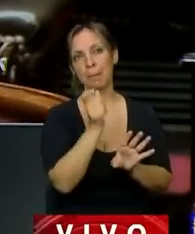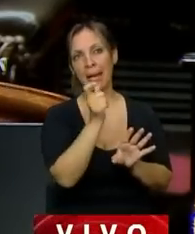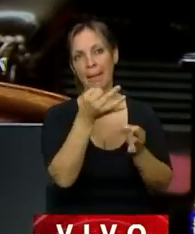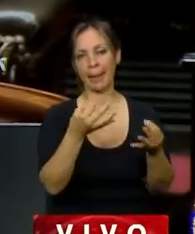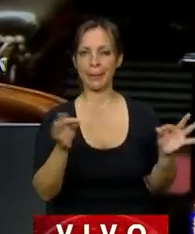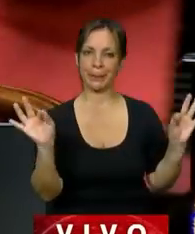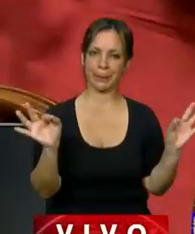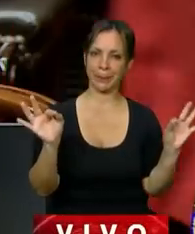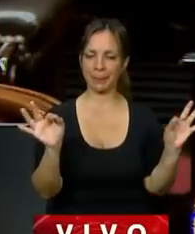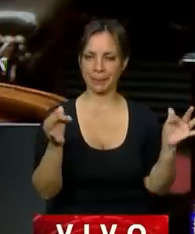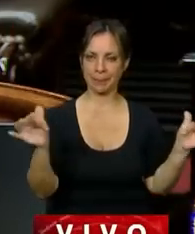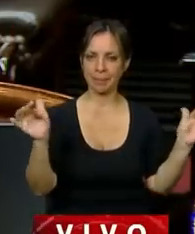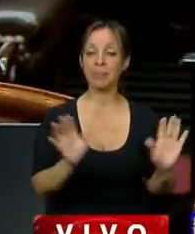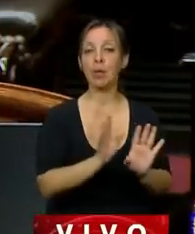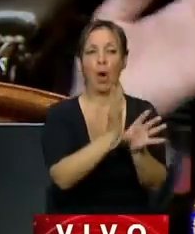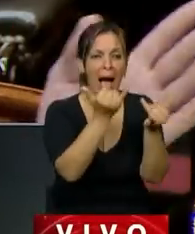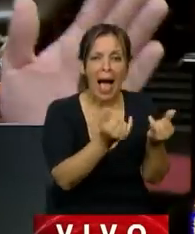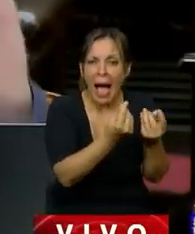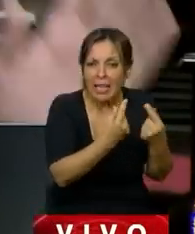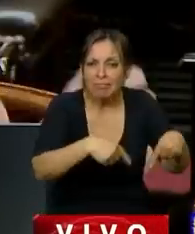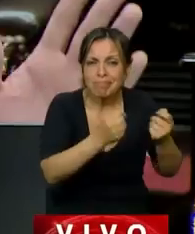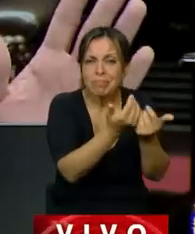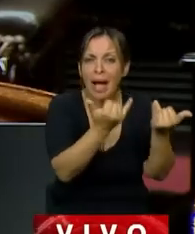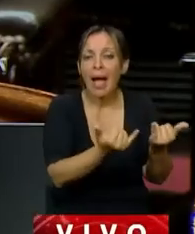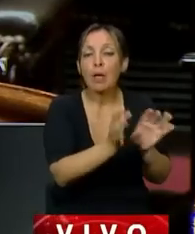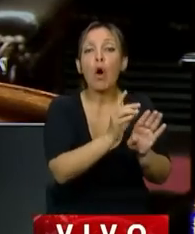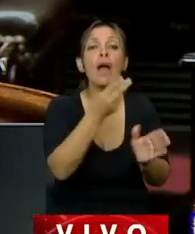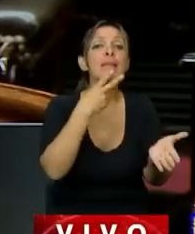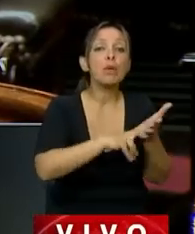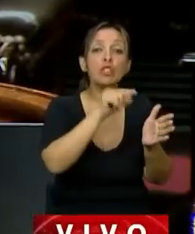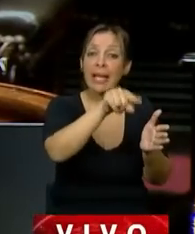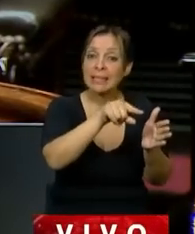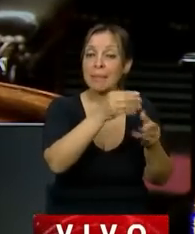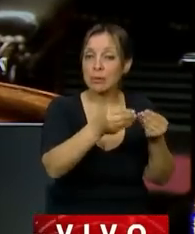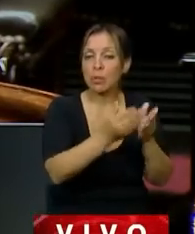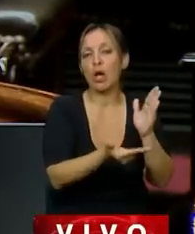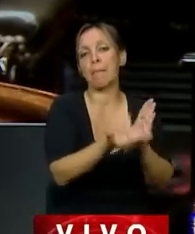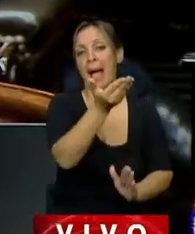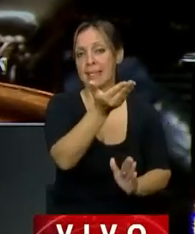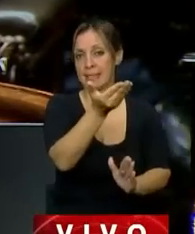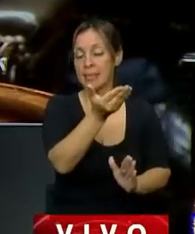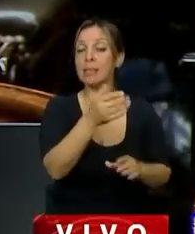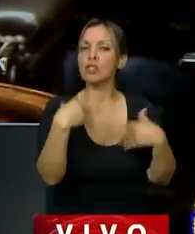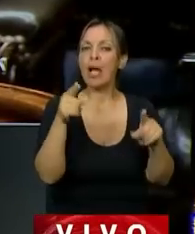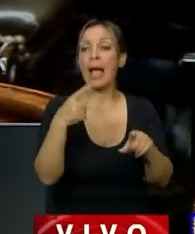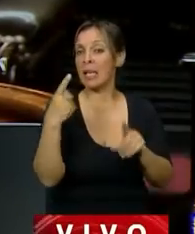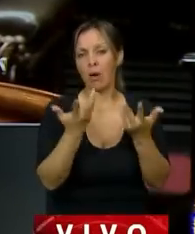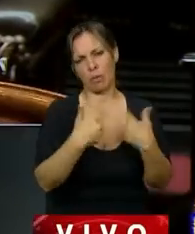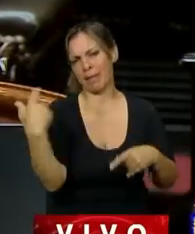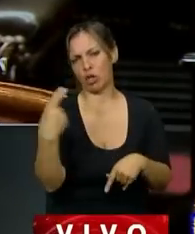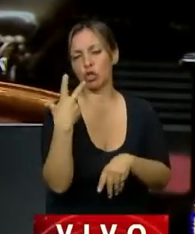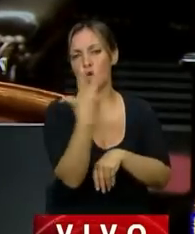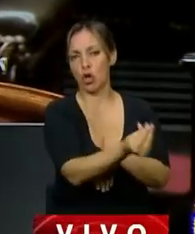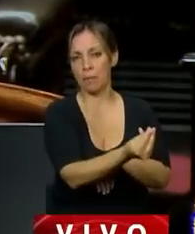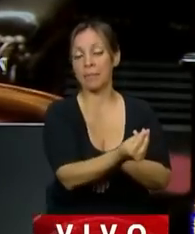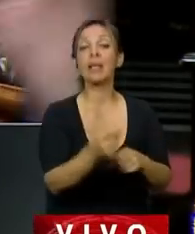cierto decoro, y que tienen todo garantizado. Es decir, se subieron impuestos en ese presupuesto. Por eso, en esa oportunidad ya votamos en contra. El